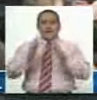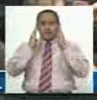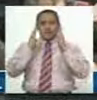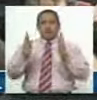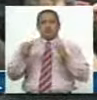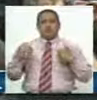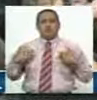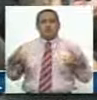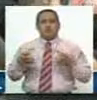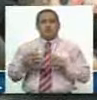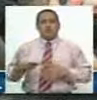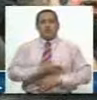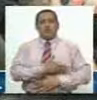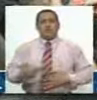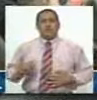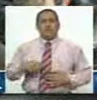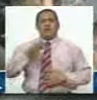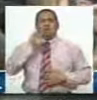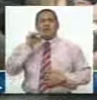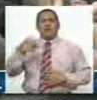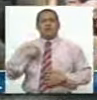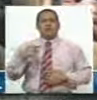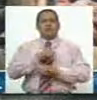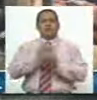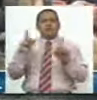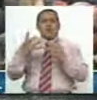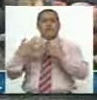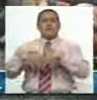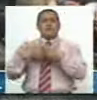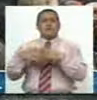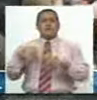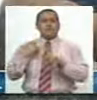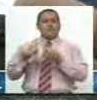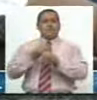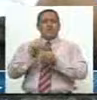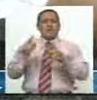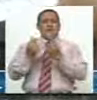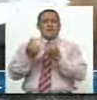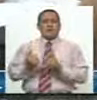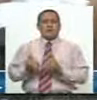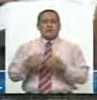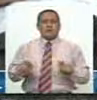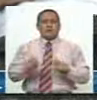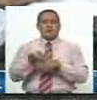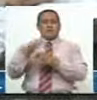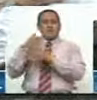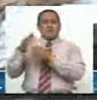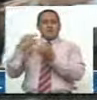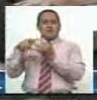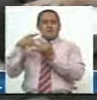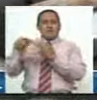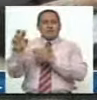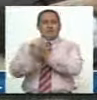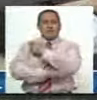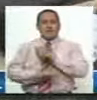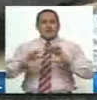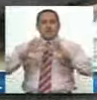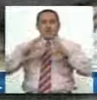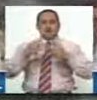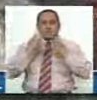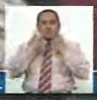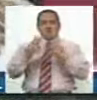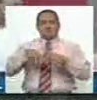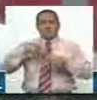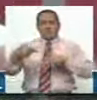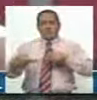escuchados. Nuestros gobernantes tienen que hablar por nosotros, no por las empresas, no por el capital. Participantes de diferentes países del mundo protestaron